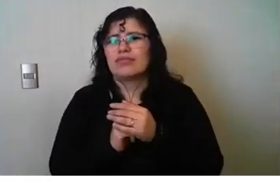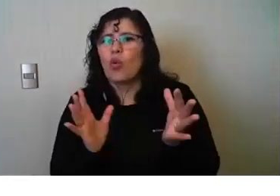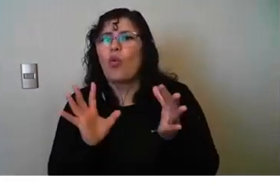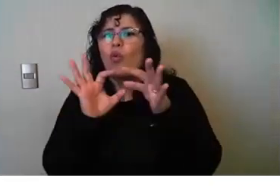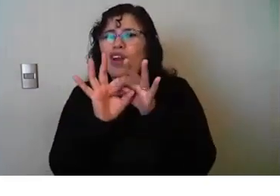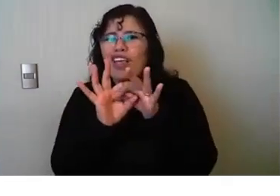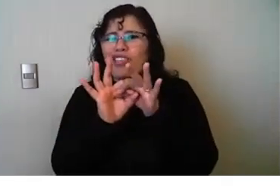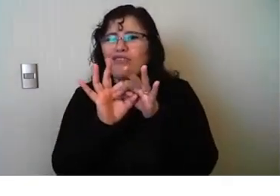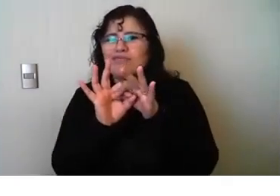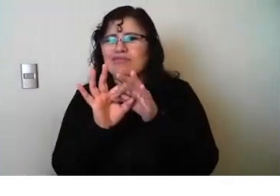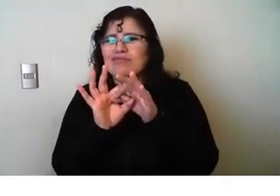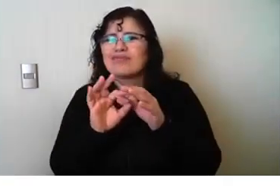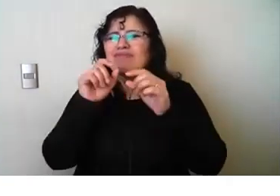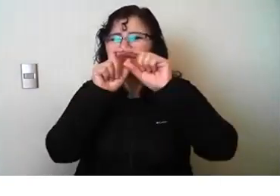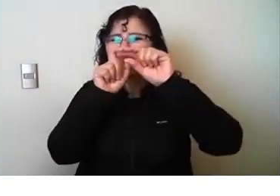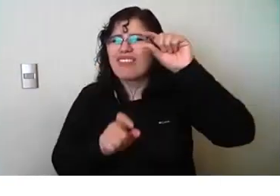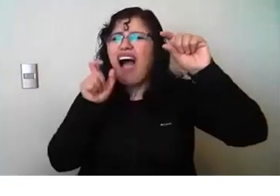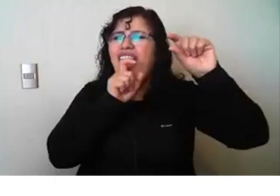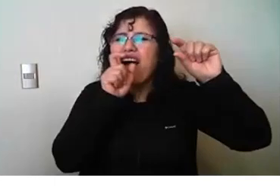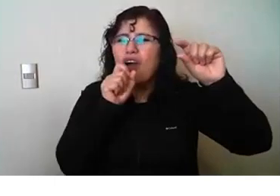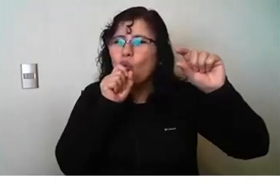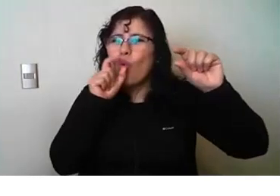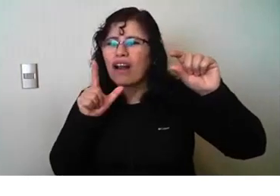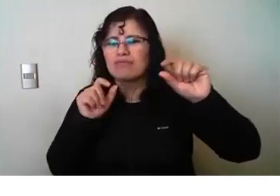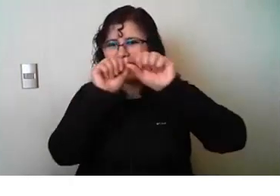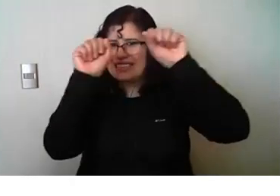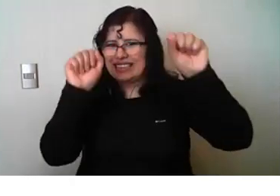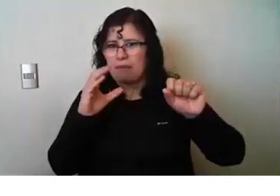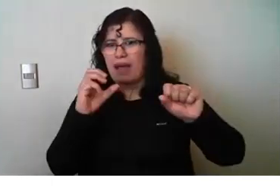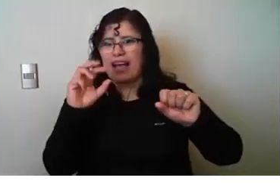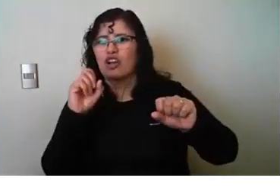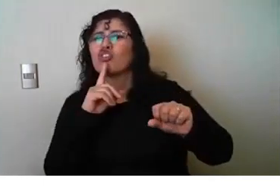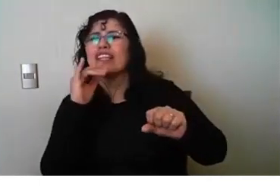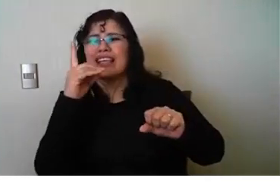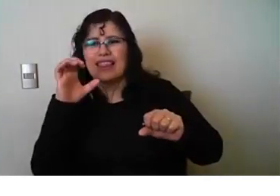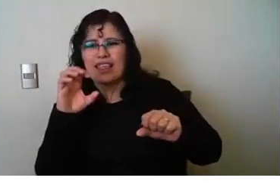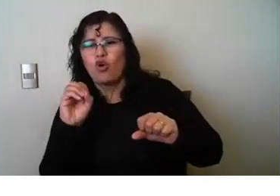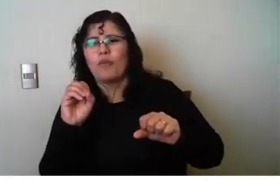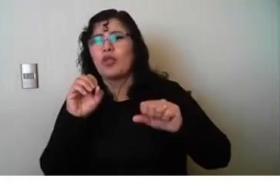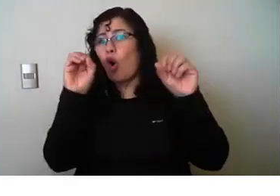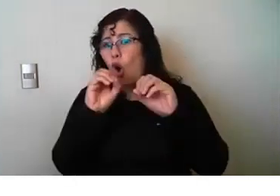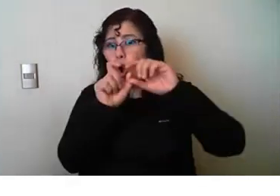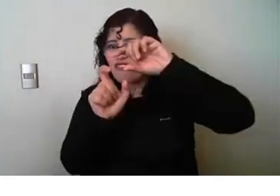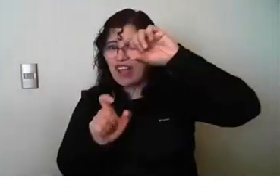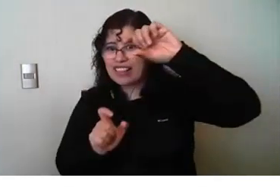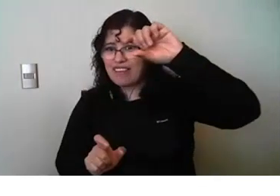que derivan de estos sistemas carotidio o vertebral. Una imagen coronal,